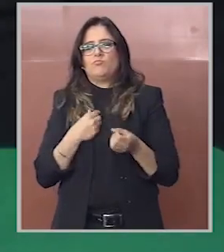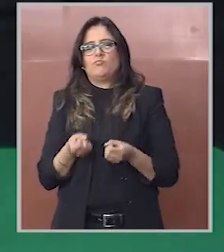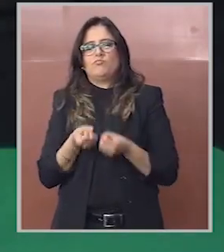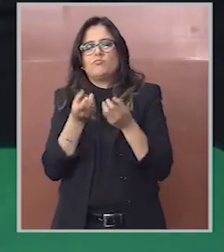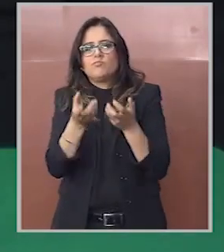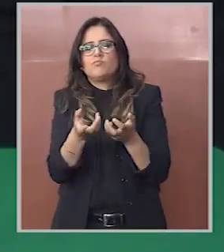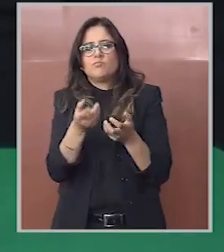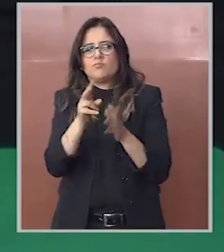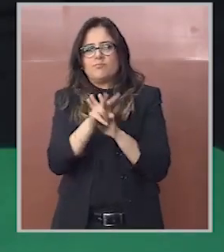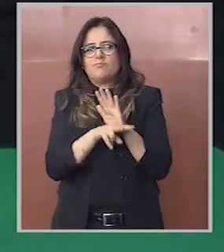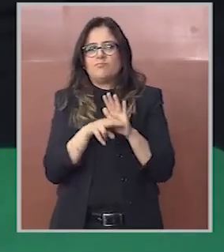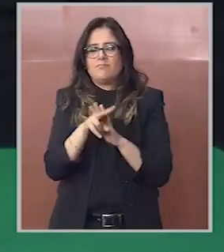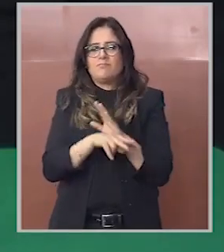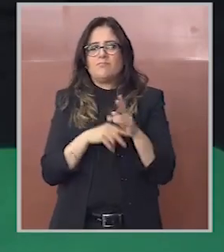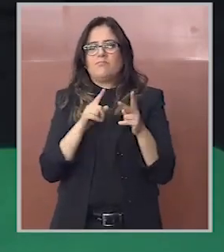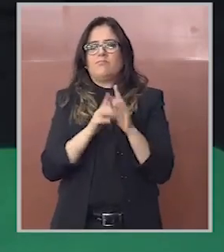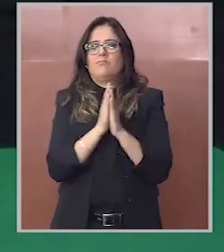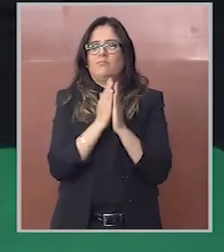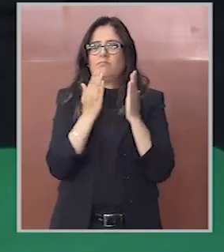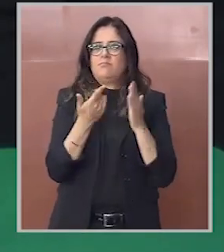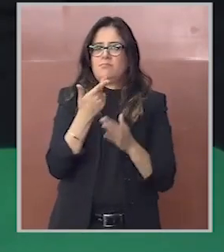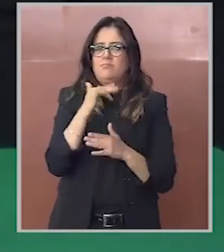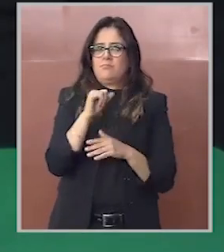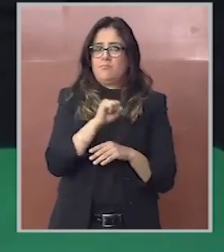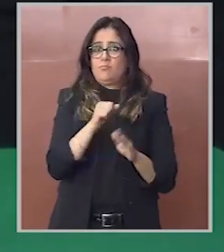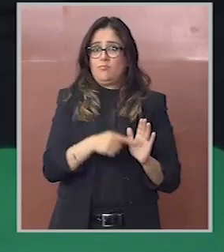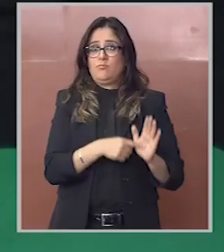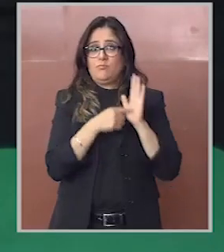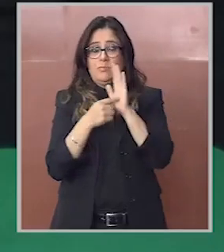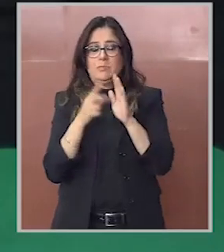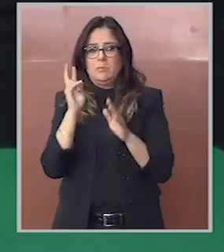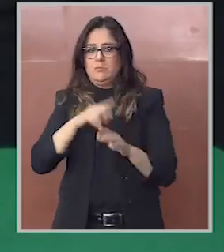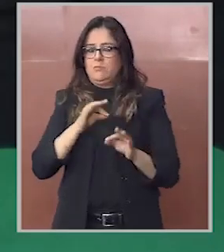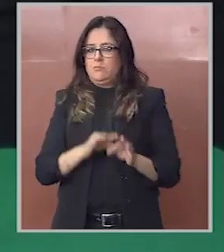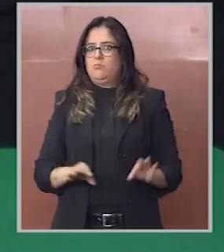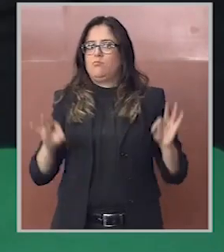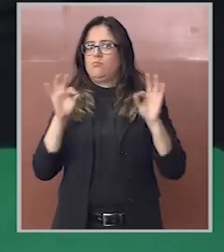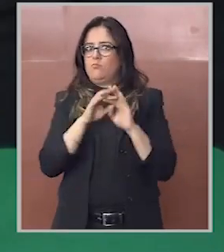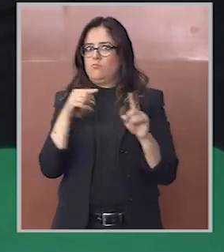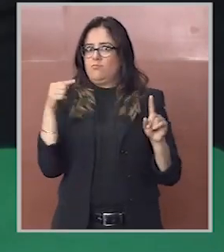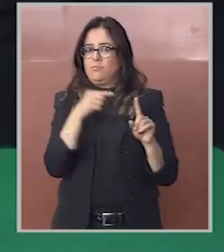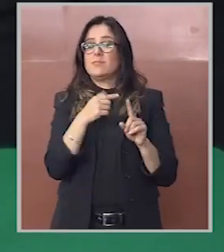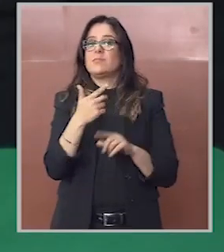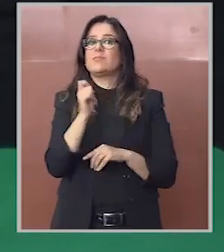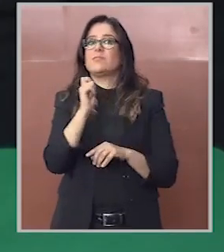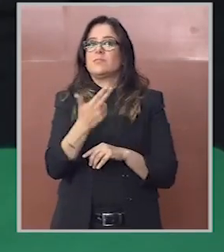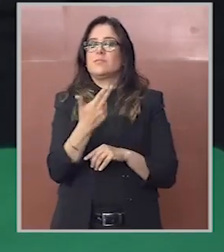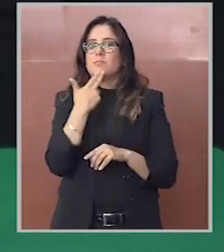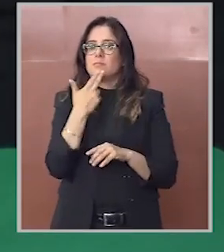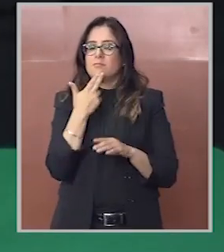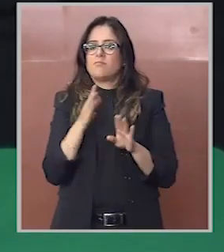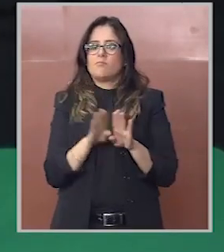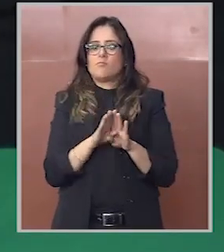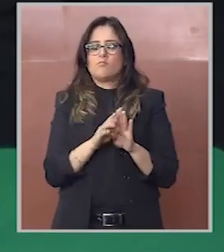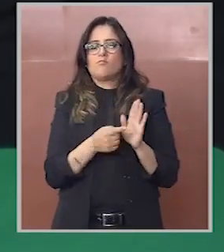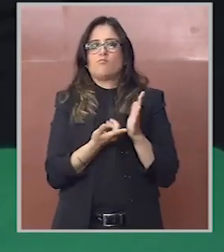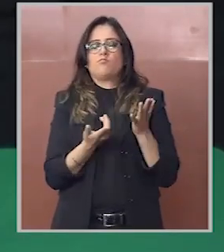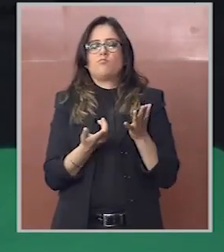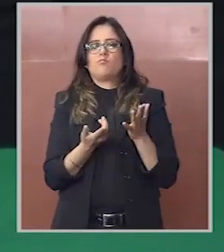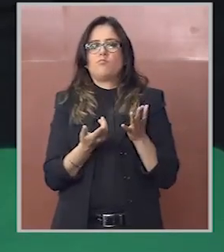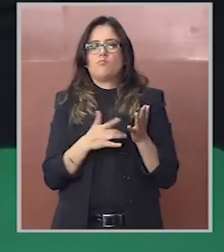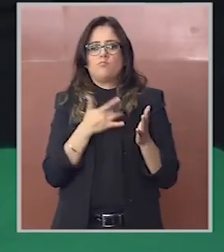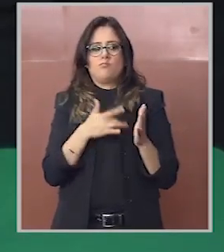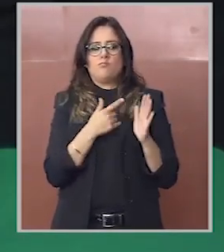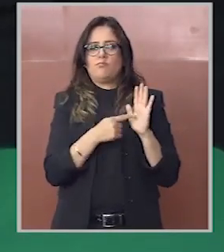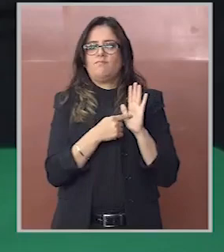son fundamentales sirvan como un eh elemento un instrumento de presión para que la